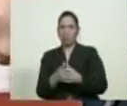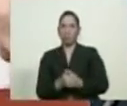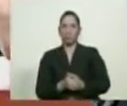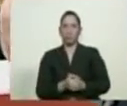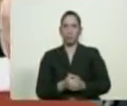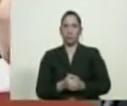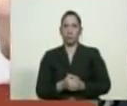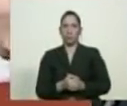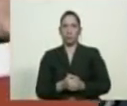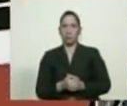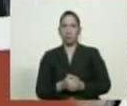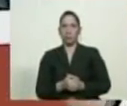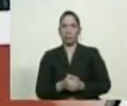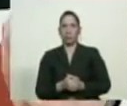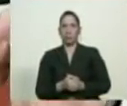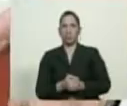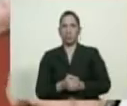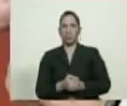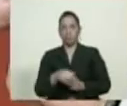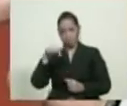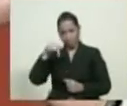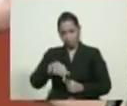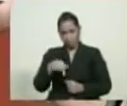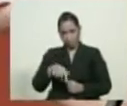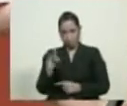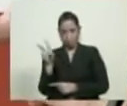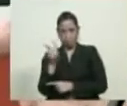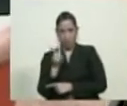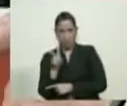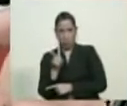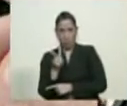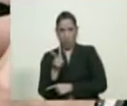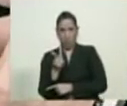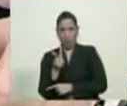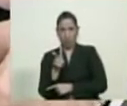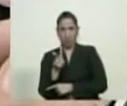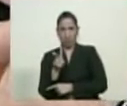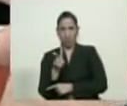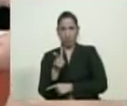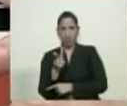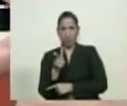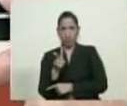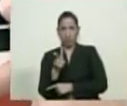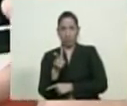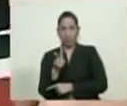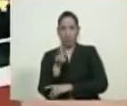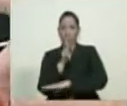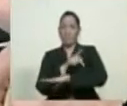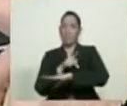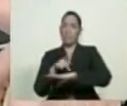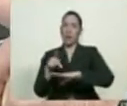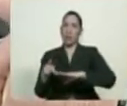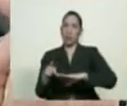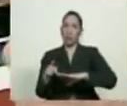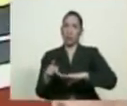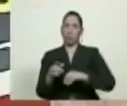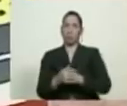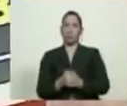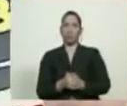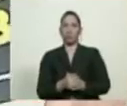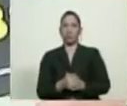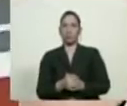sabrosa. $2. En una pizzería, también buena, muy sabrosa, en la parroquia El Paraíso de Caracas, una